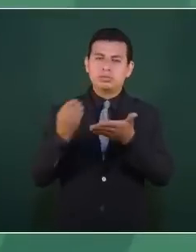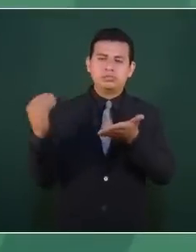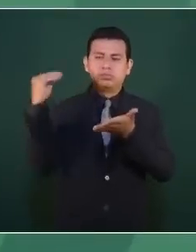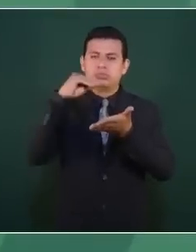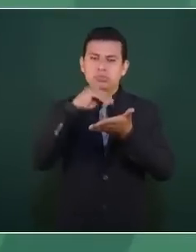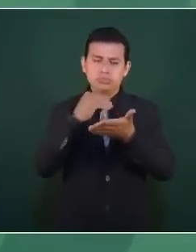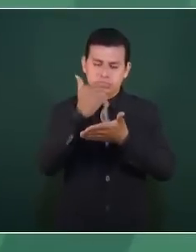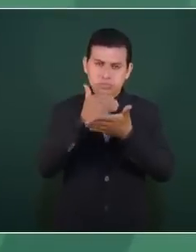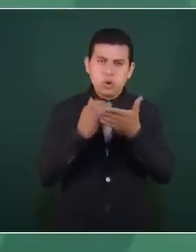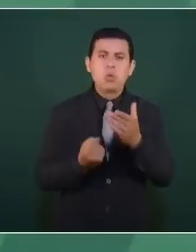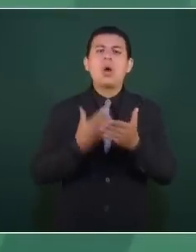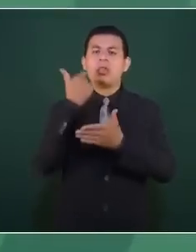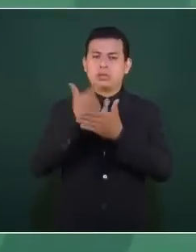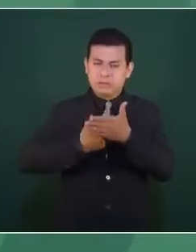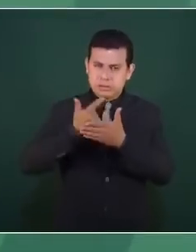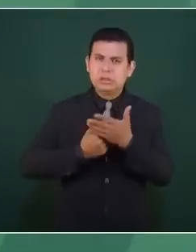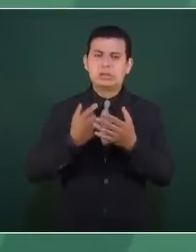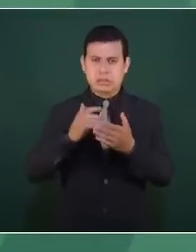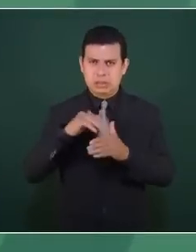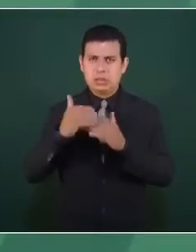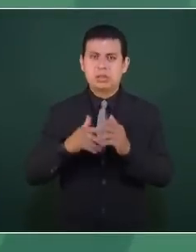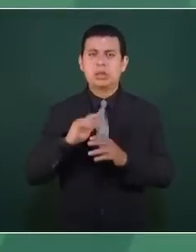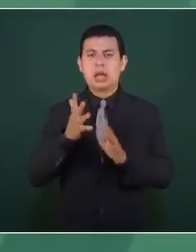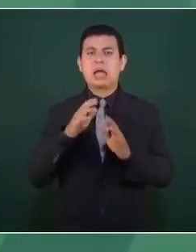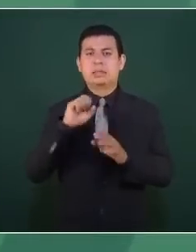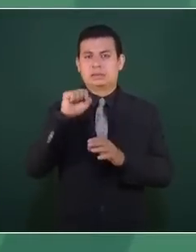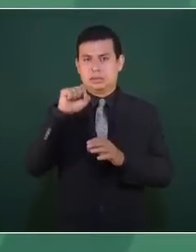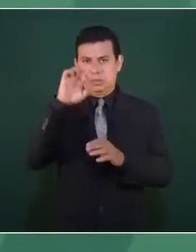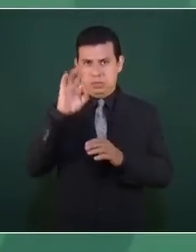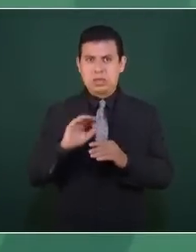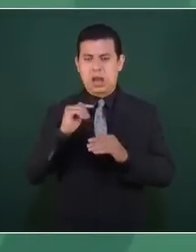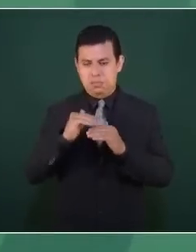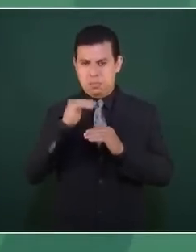el registro, pero ya llevamos el 70%,